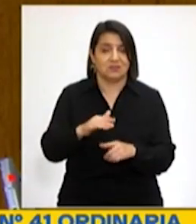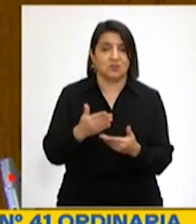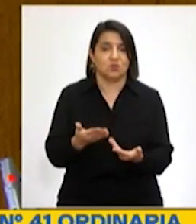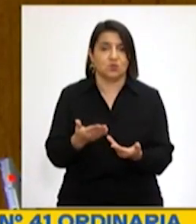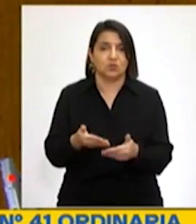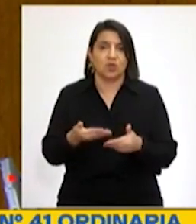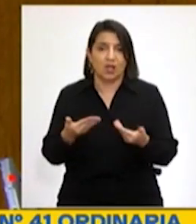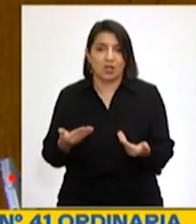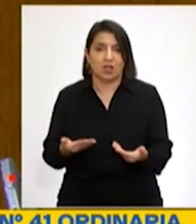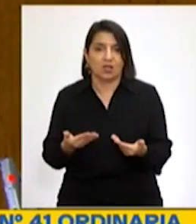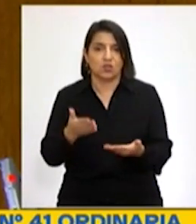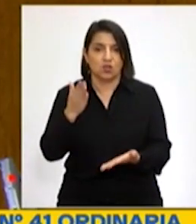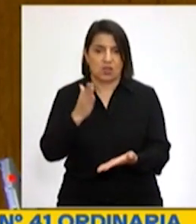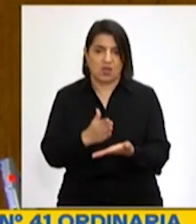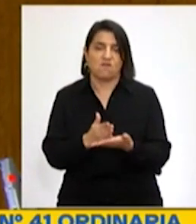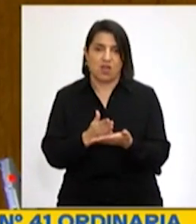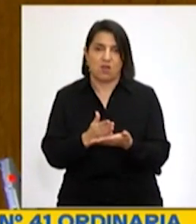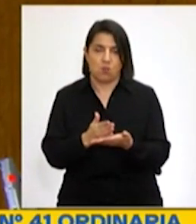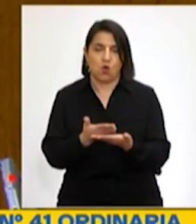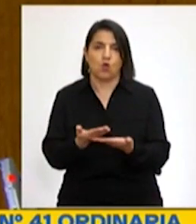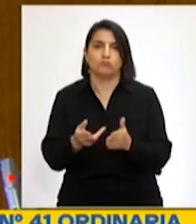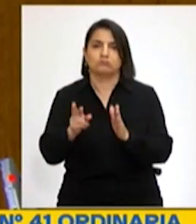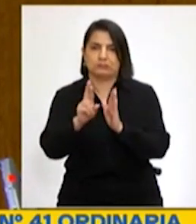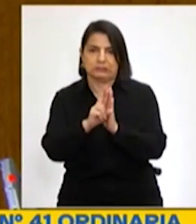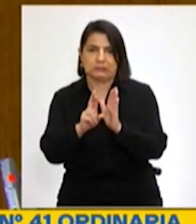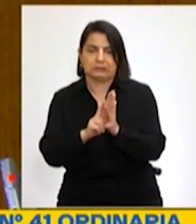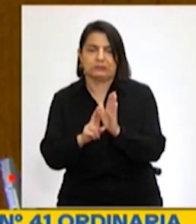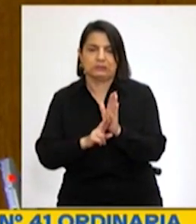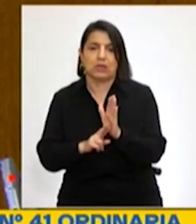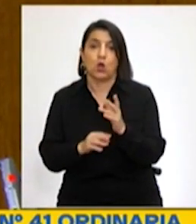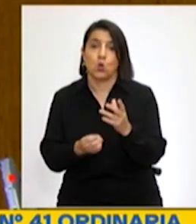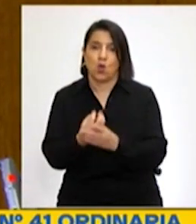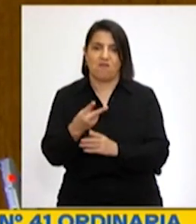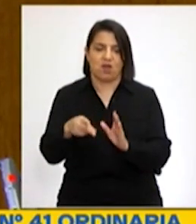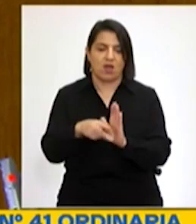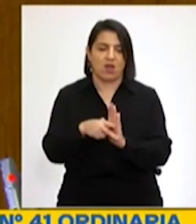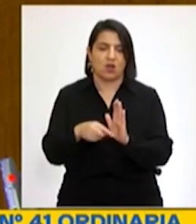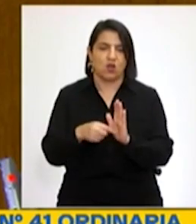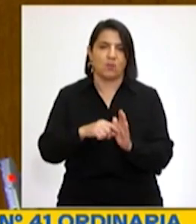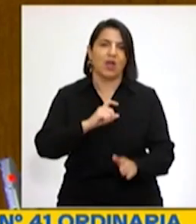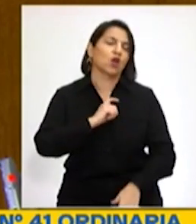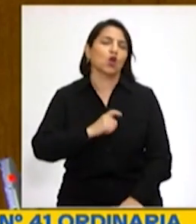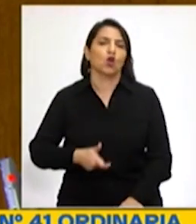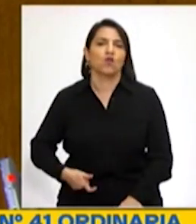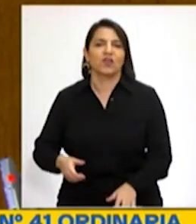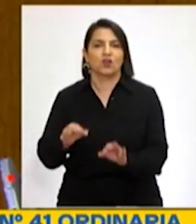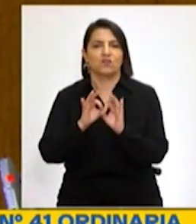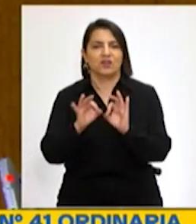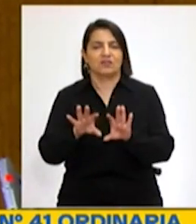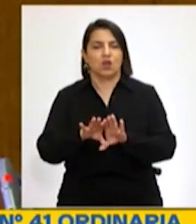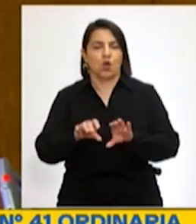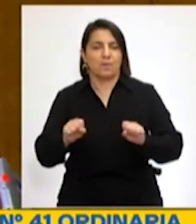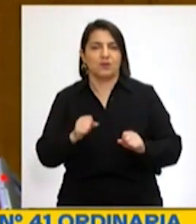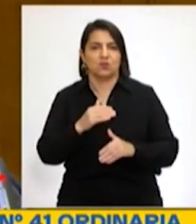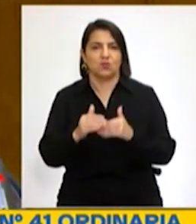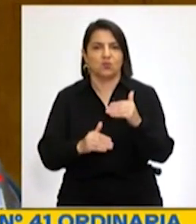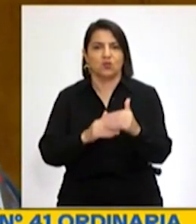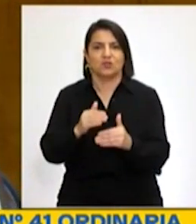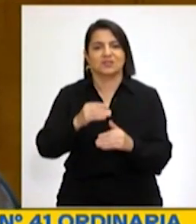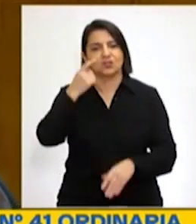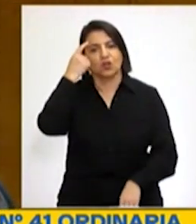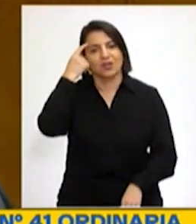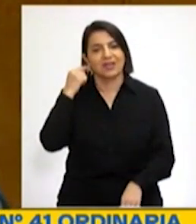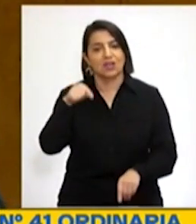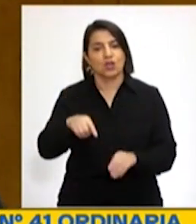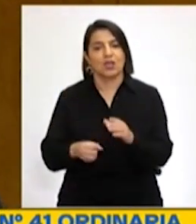y esto hay que regularlo hay que Establecer un mecanismo una nueva Norma el gobierno efectivamente Se comprometió este proceso y creo que